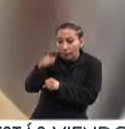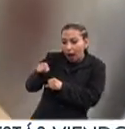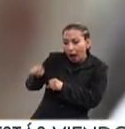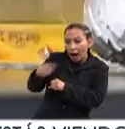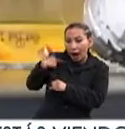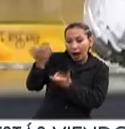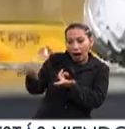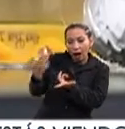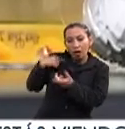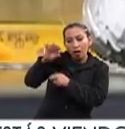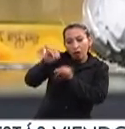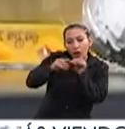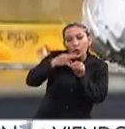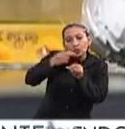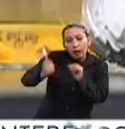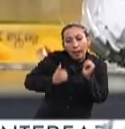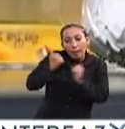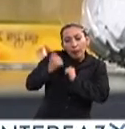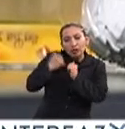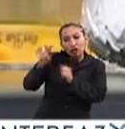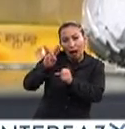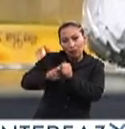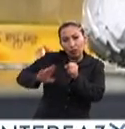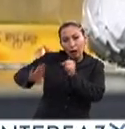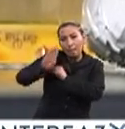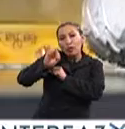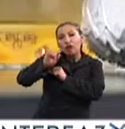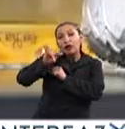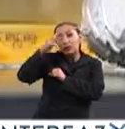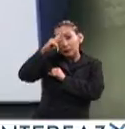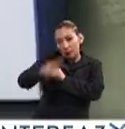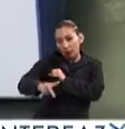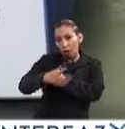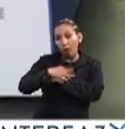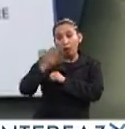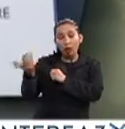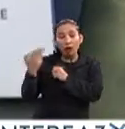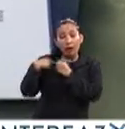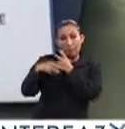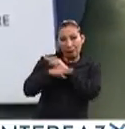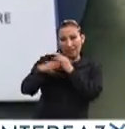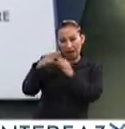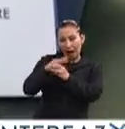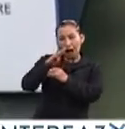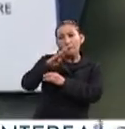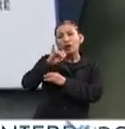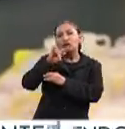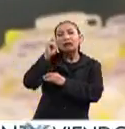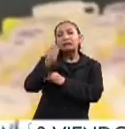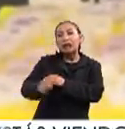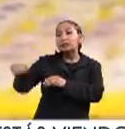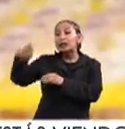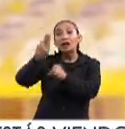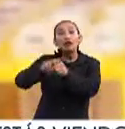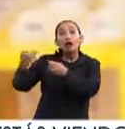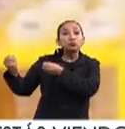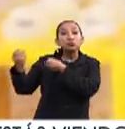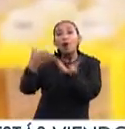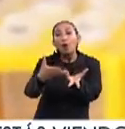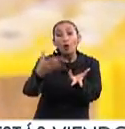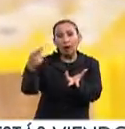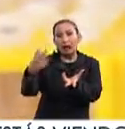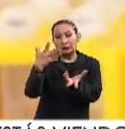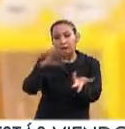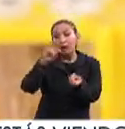hacia la explotación racional y aprovechamiento de los recursos bióticos del país. Los recursos bióticos son los que nos brinda la naturaleza,